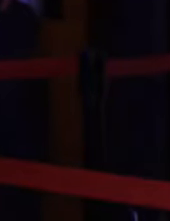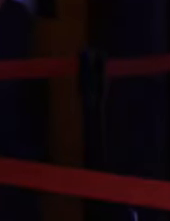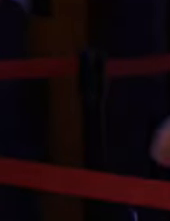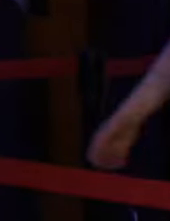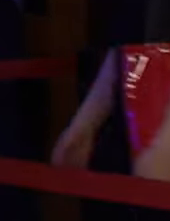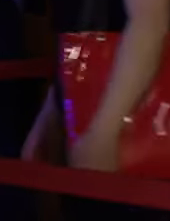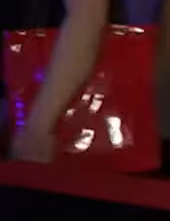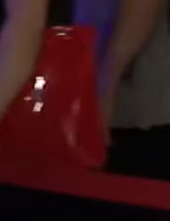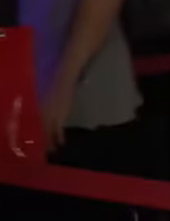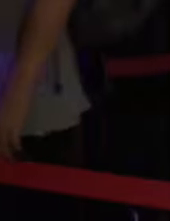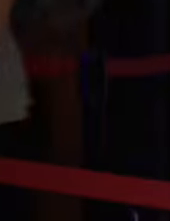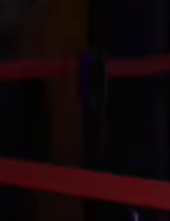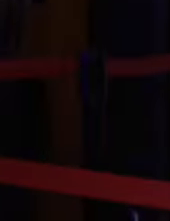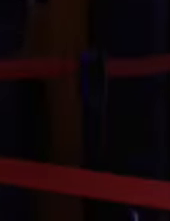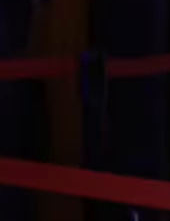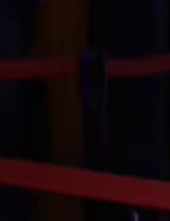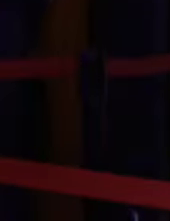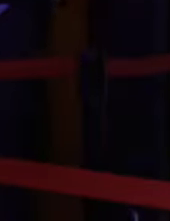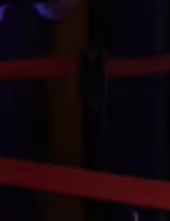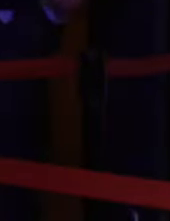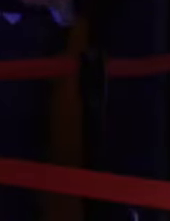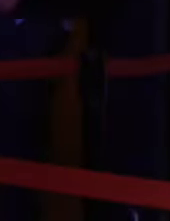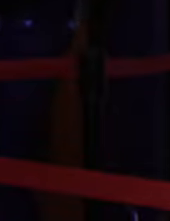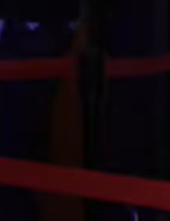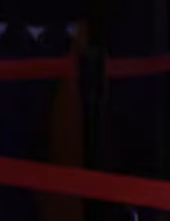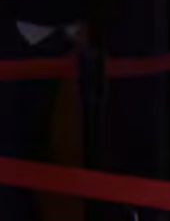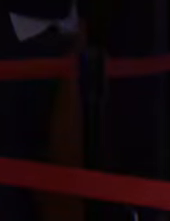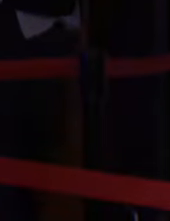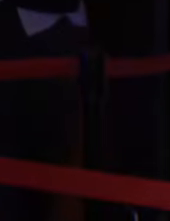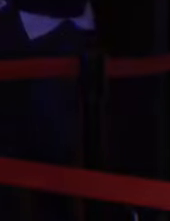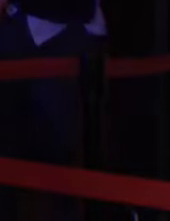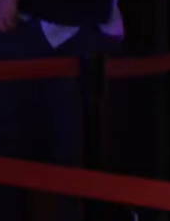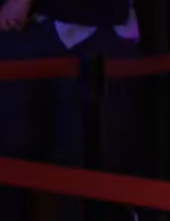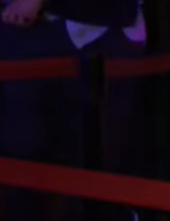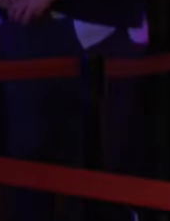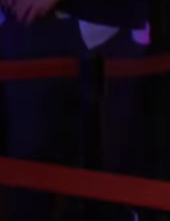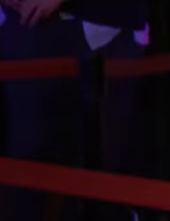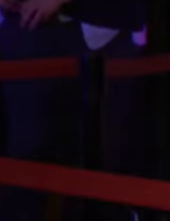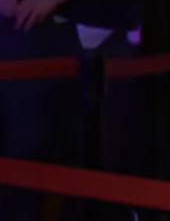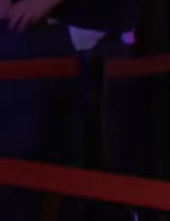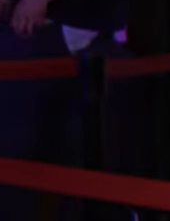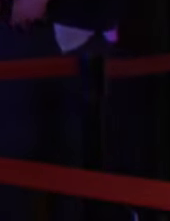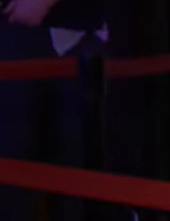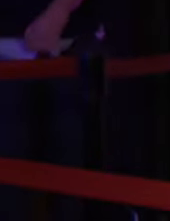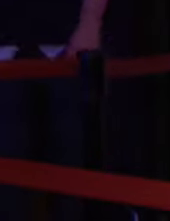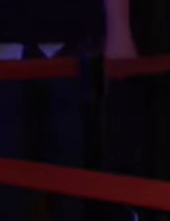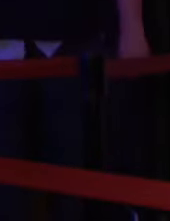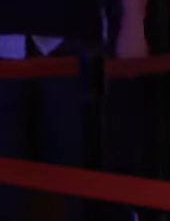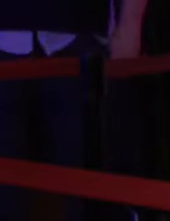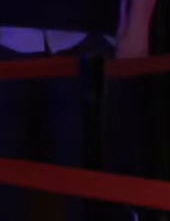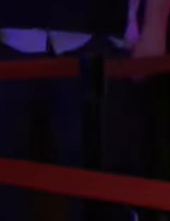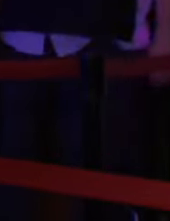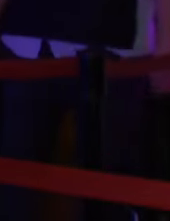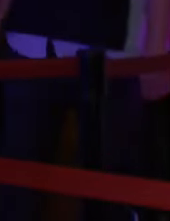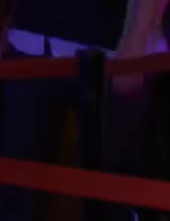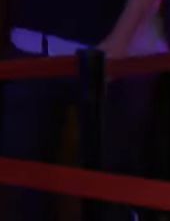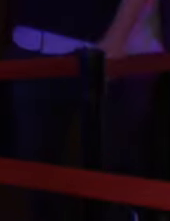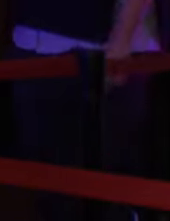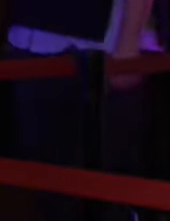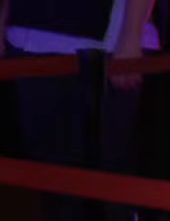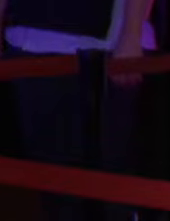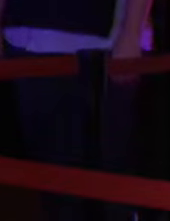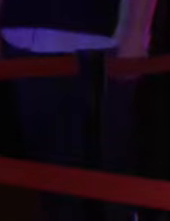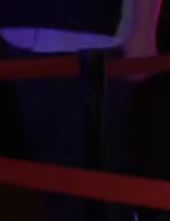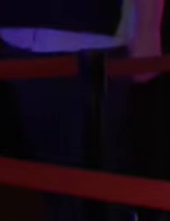Porque te permite aterrizar todo lo que es como la esta energía esta ganas de hacer cosas para poder hacerlo en proyectos que son tangibles